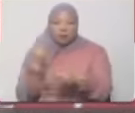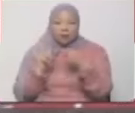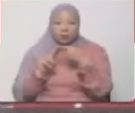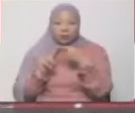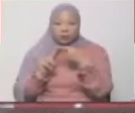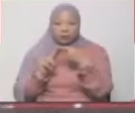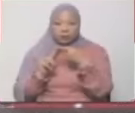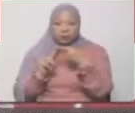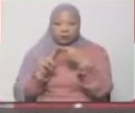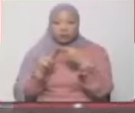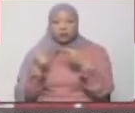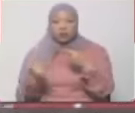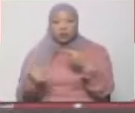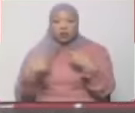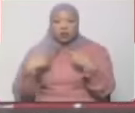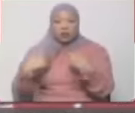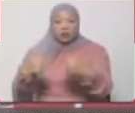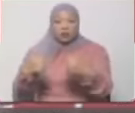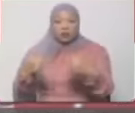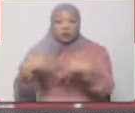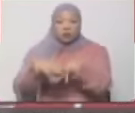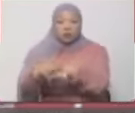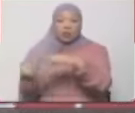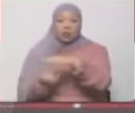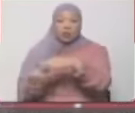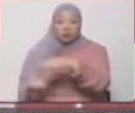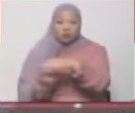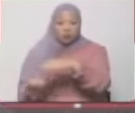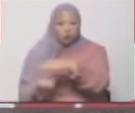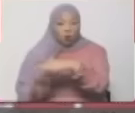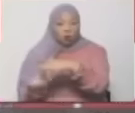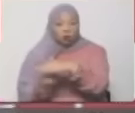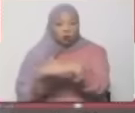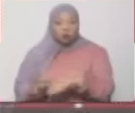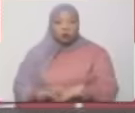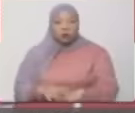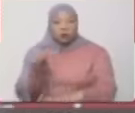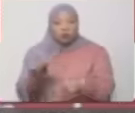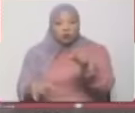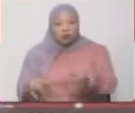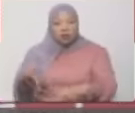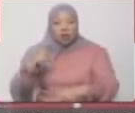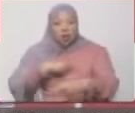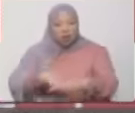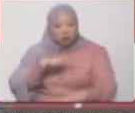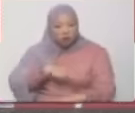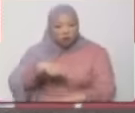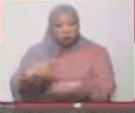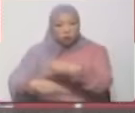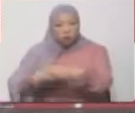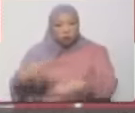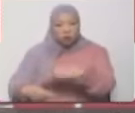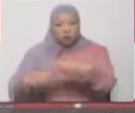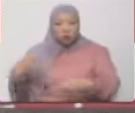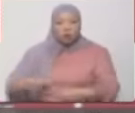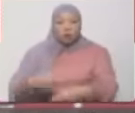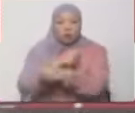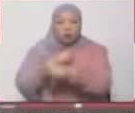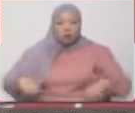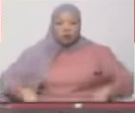la robusta salud institucional y revolucionaria de la Fuerza Armada